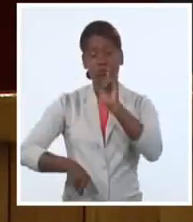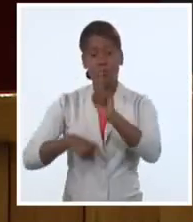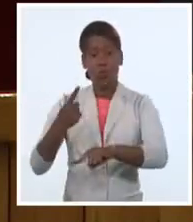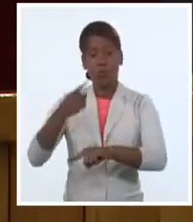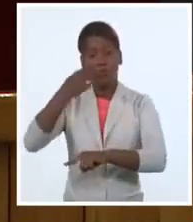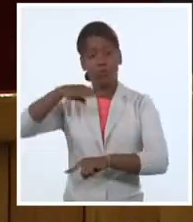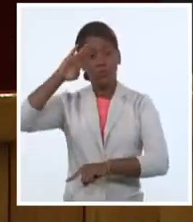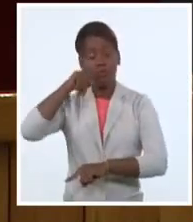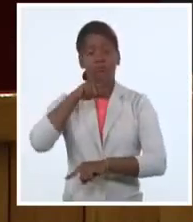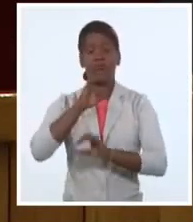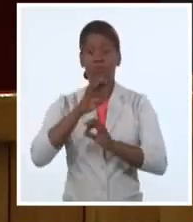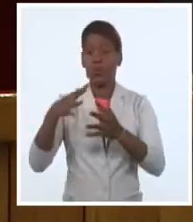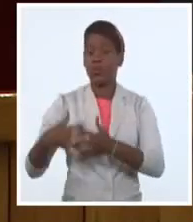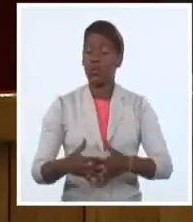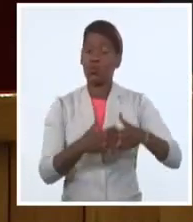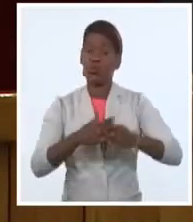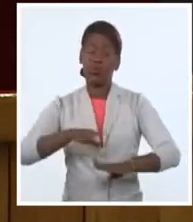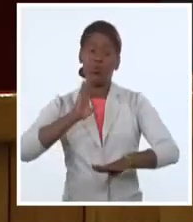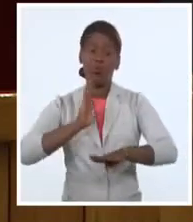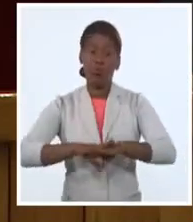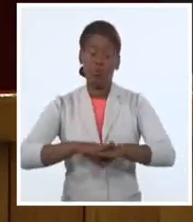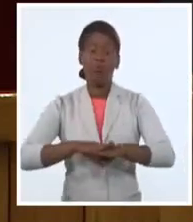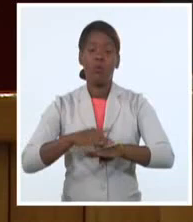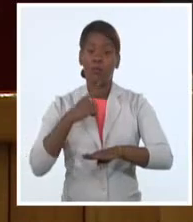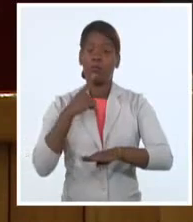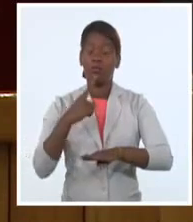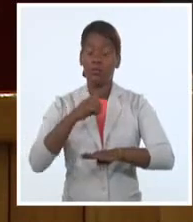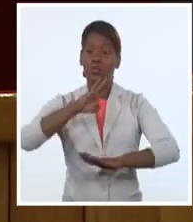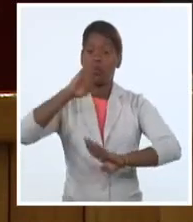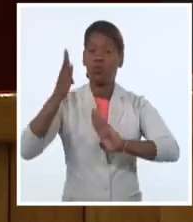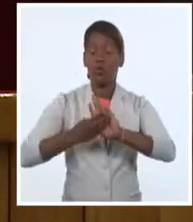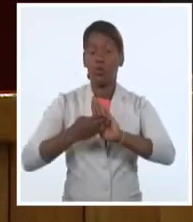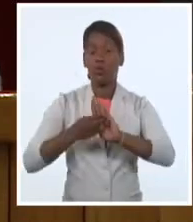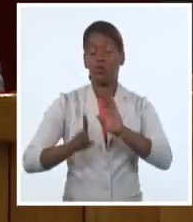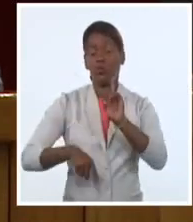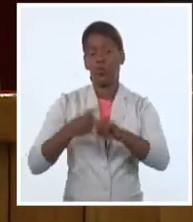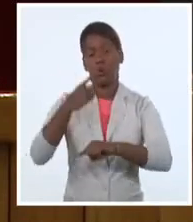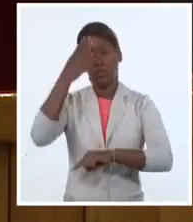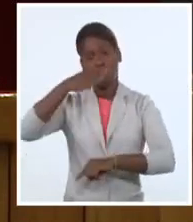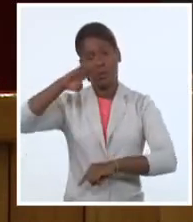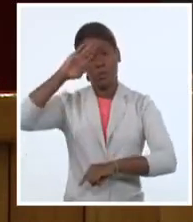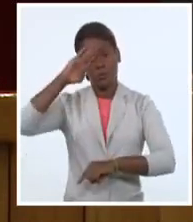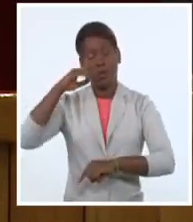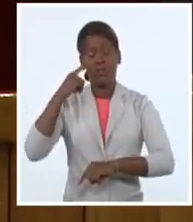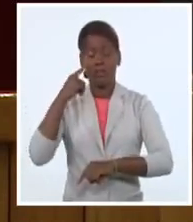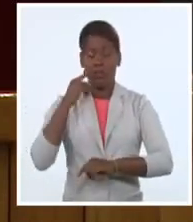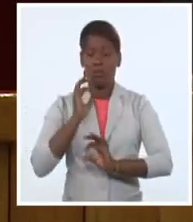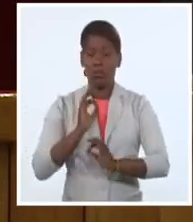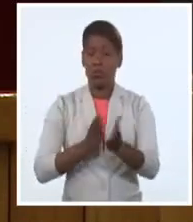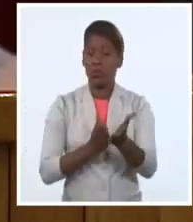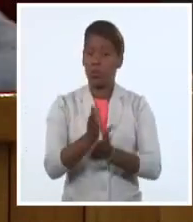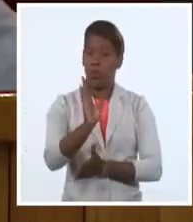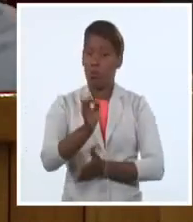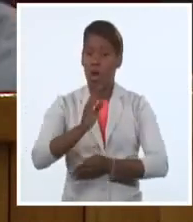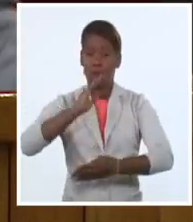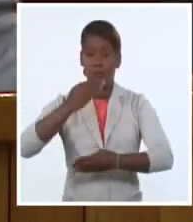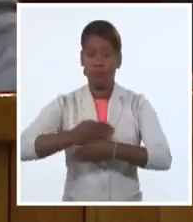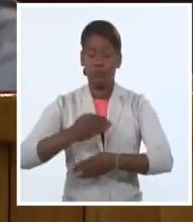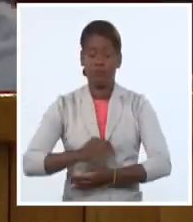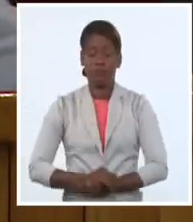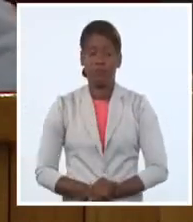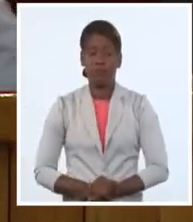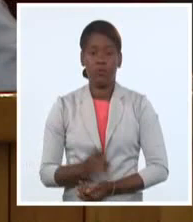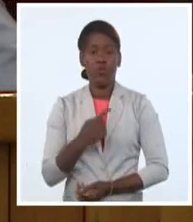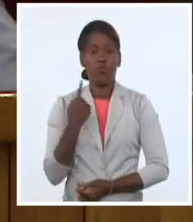programa de desestabilización que cumple al pie de la letra el manual del golpe blando. Nunca nos